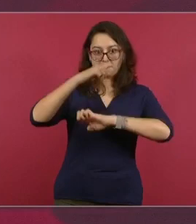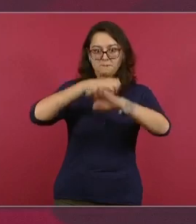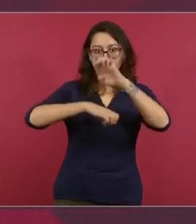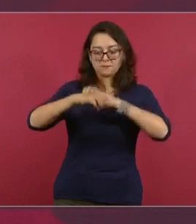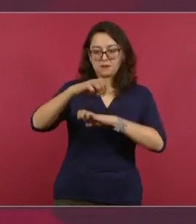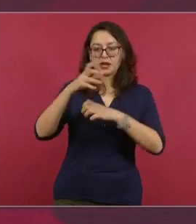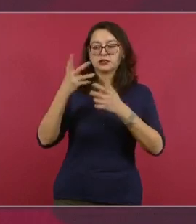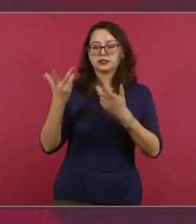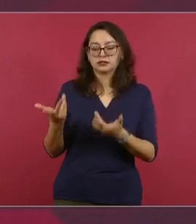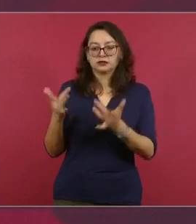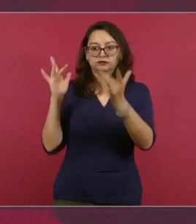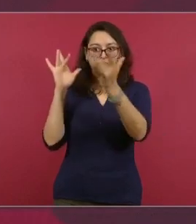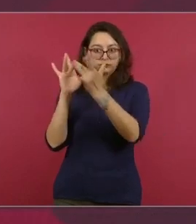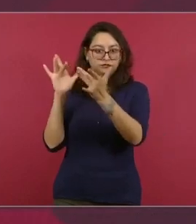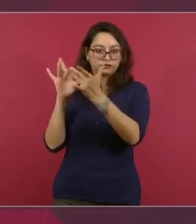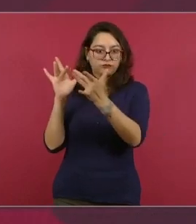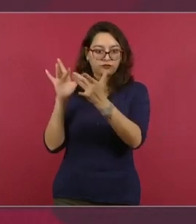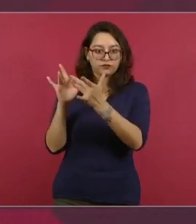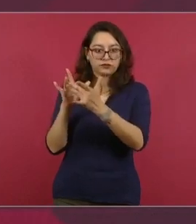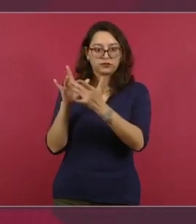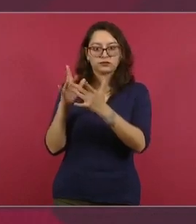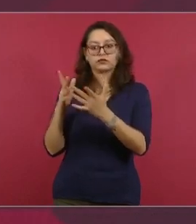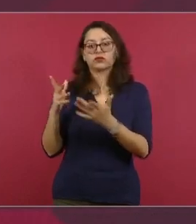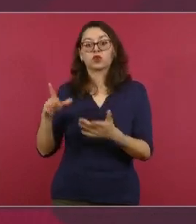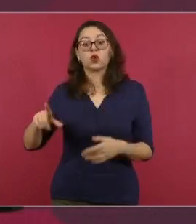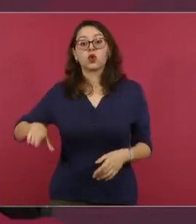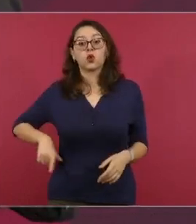nos estamos poniendo de acuerdo los gobiernos,